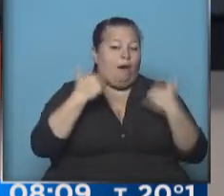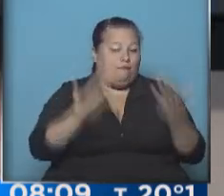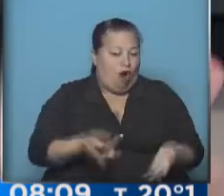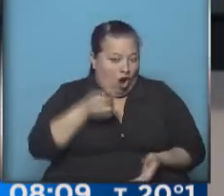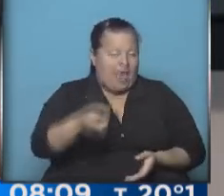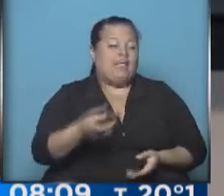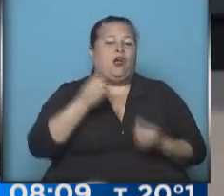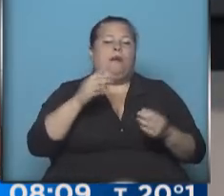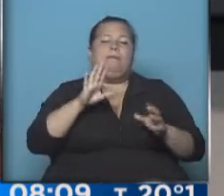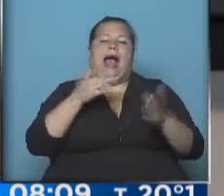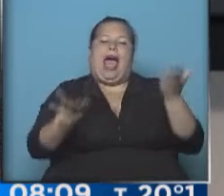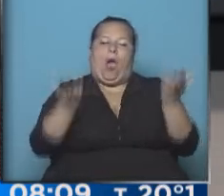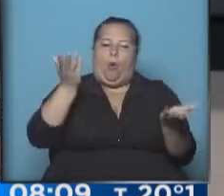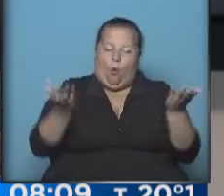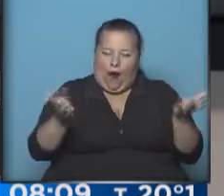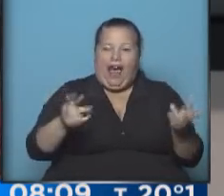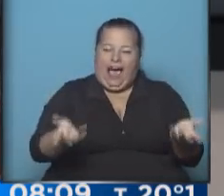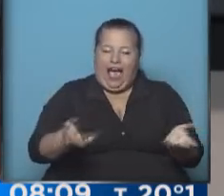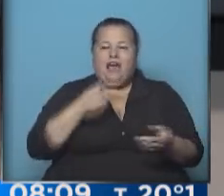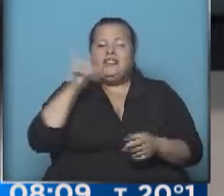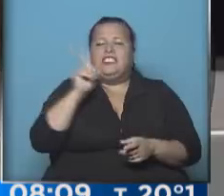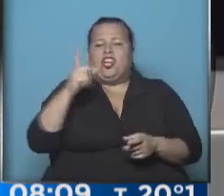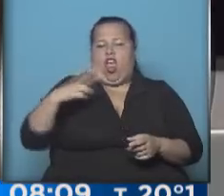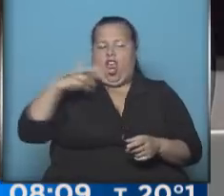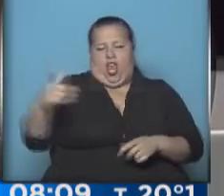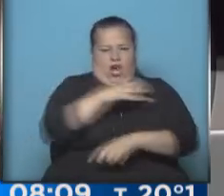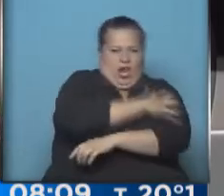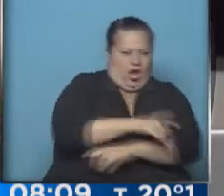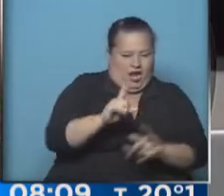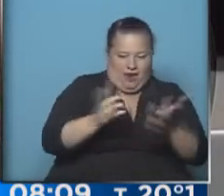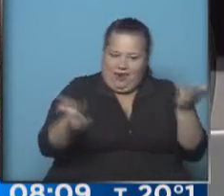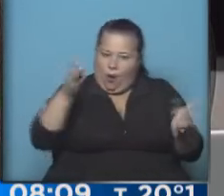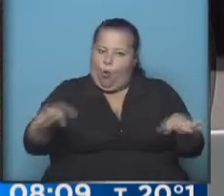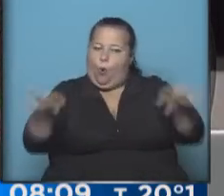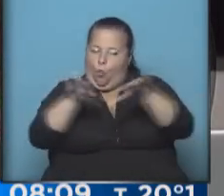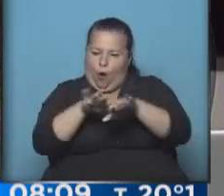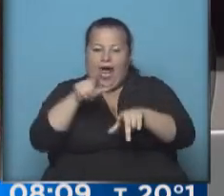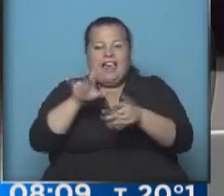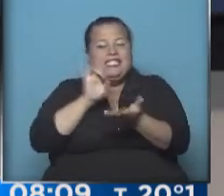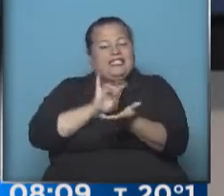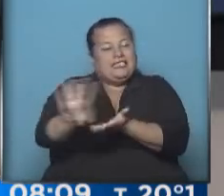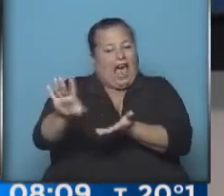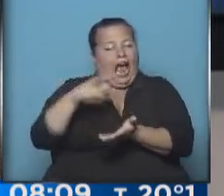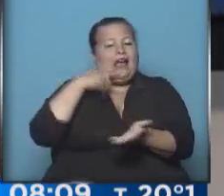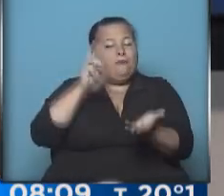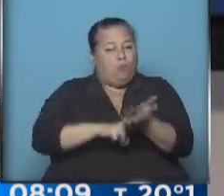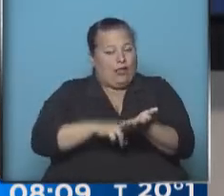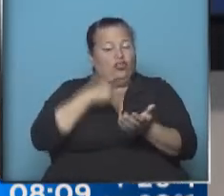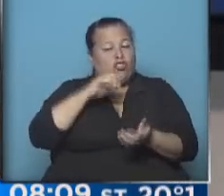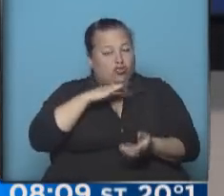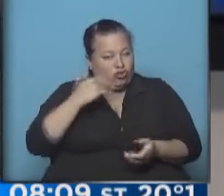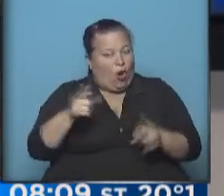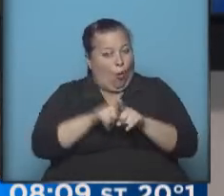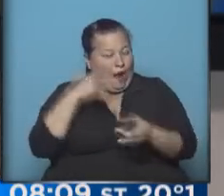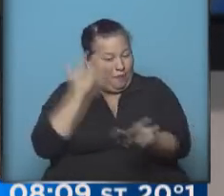por las cuestiones para compensar por por el efo social que provoca porque esto de eliminar las retenciones a las hojas así como